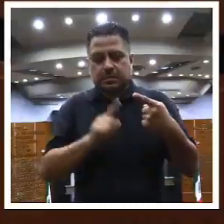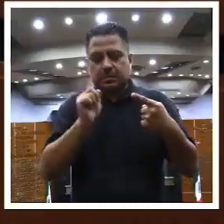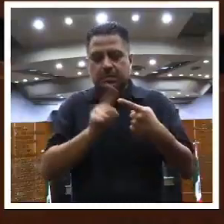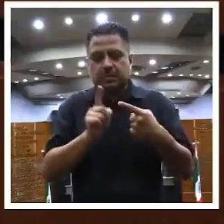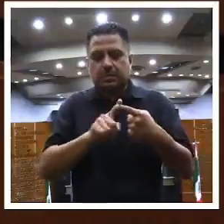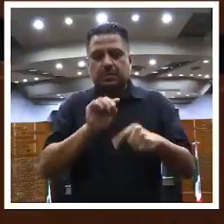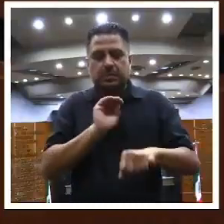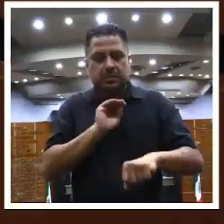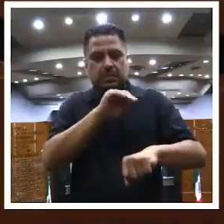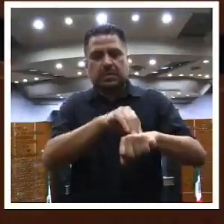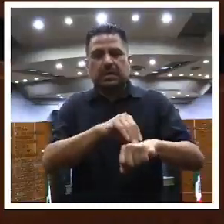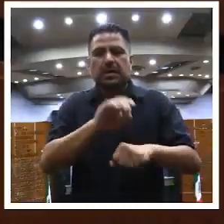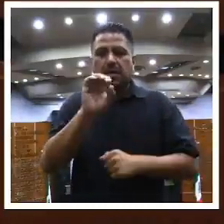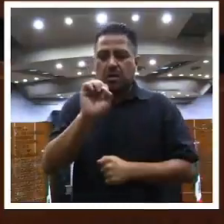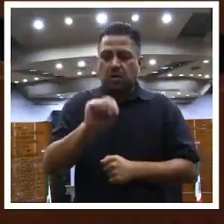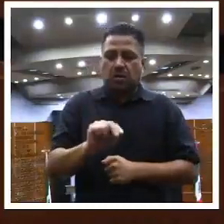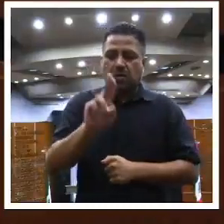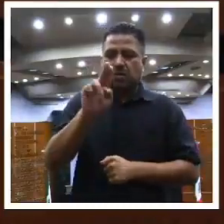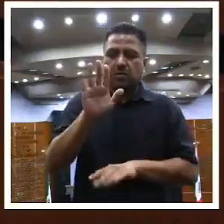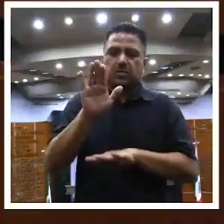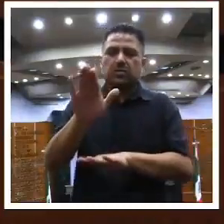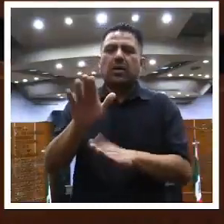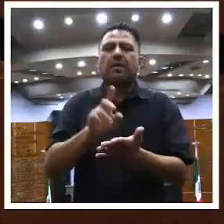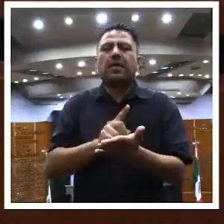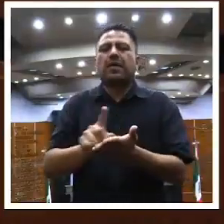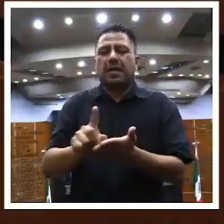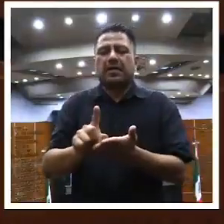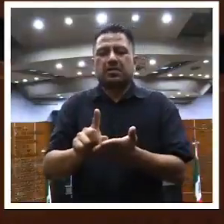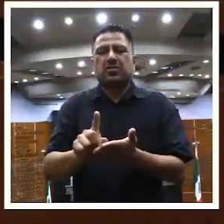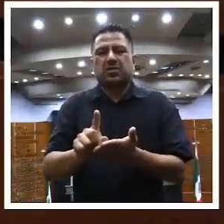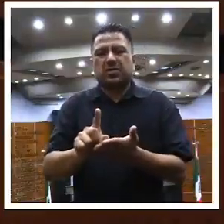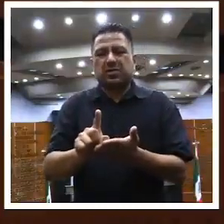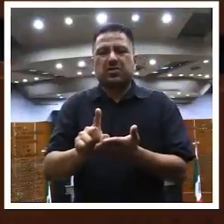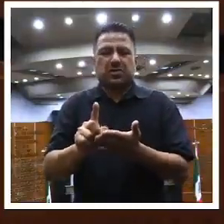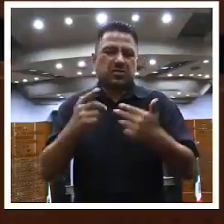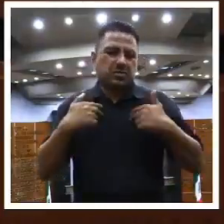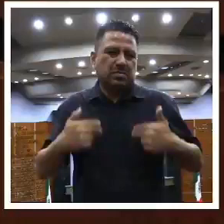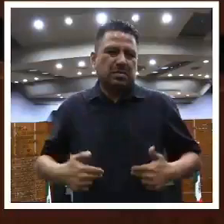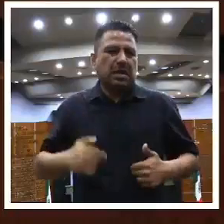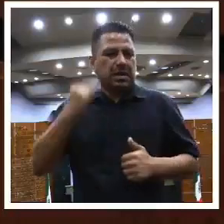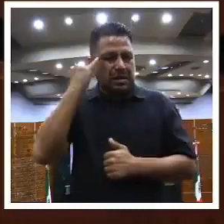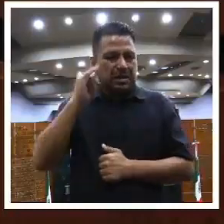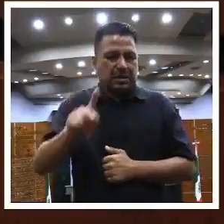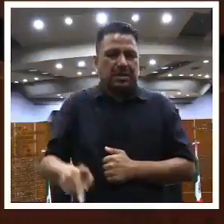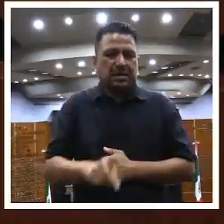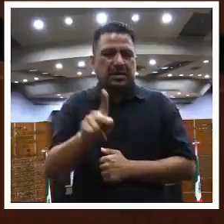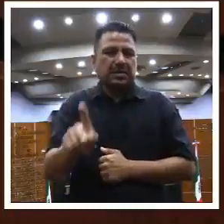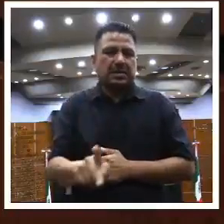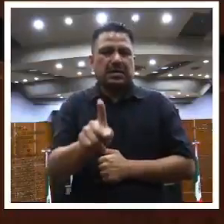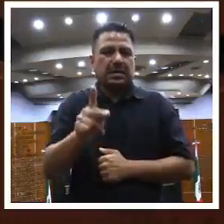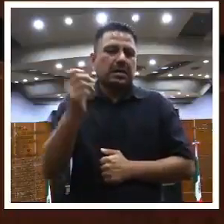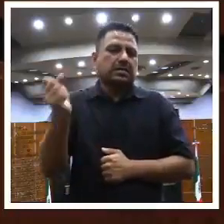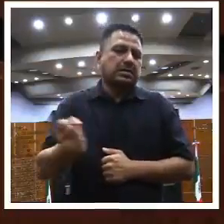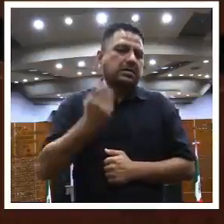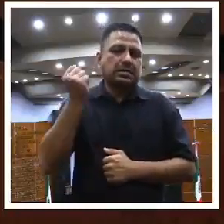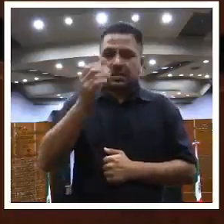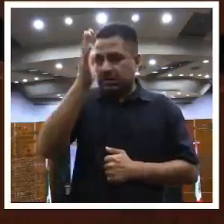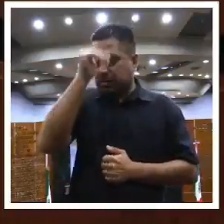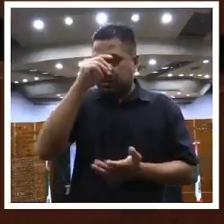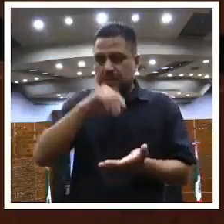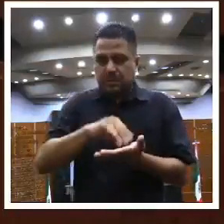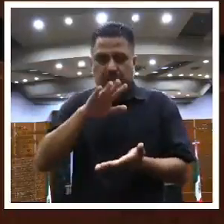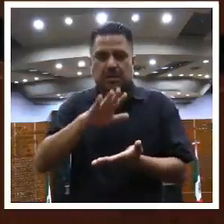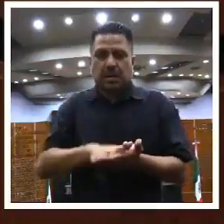la Declaración de las Naciones Unidas sobre los Derechos de los Pueblos Indígenas, aprobada por la Asamblea General de la Organización de las